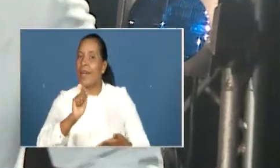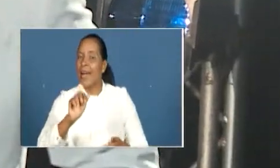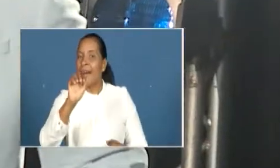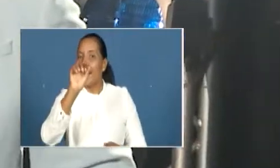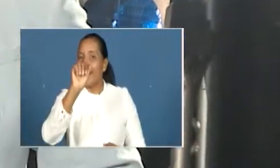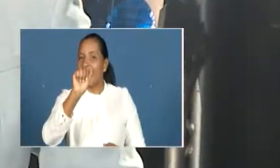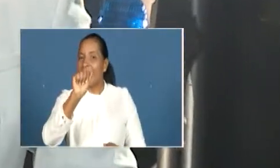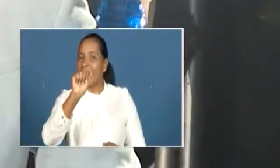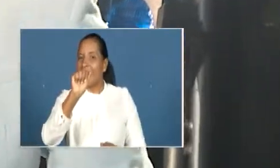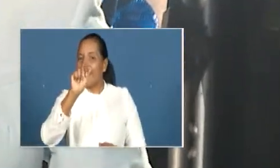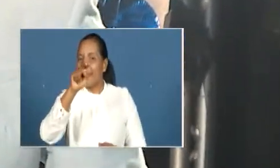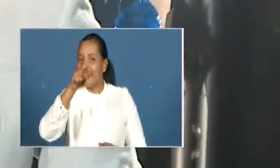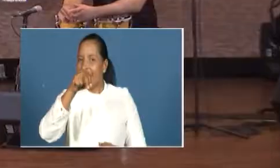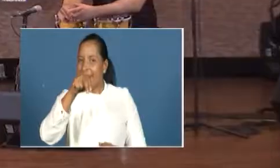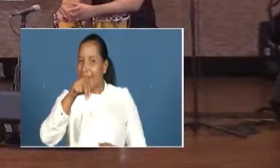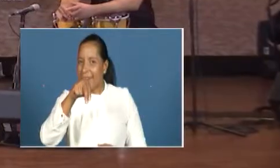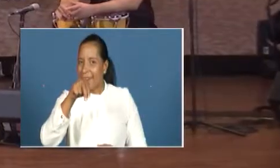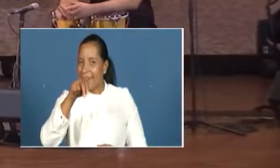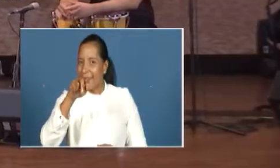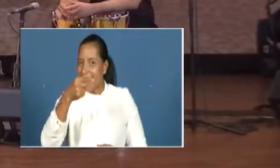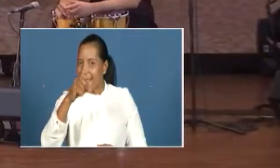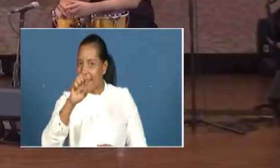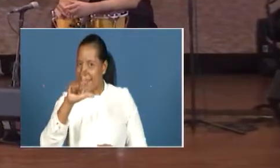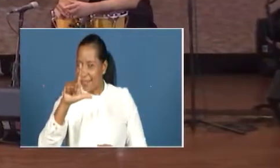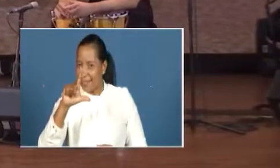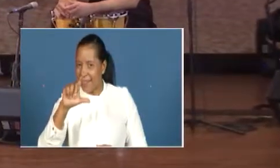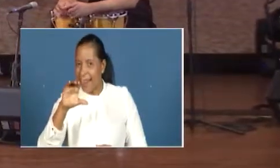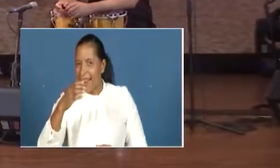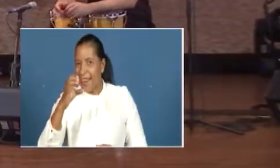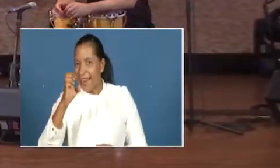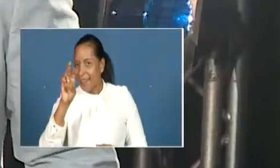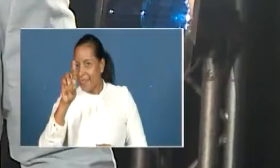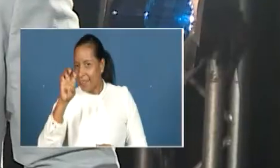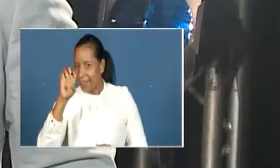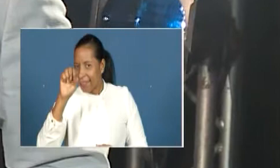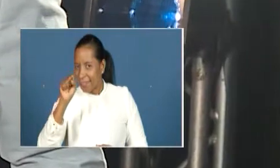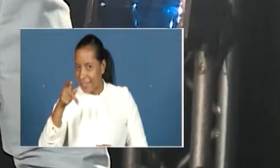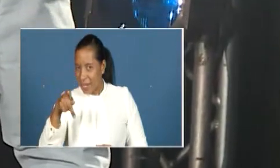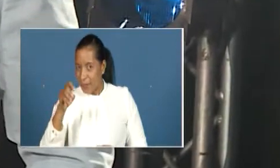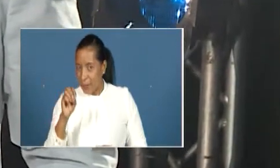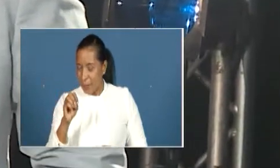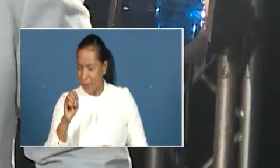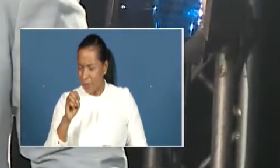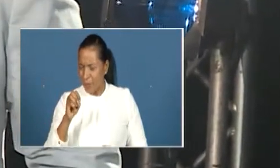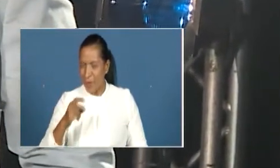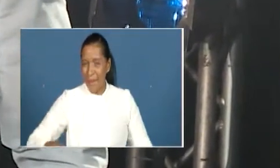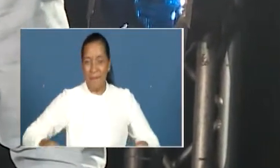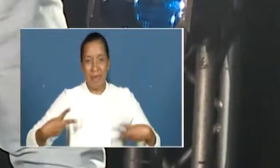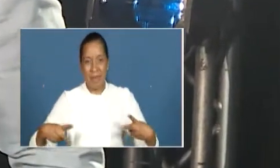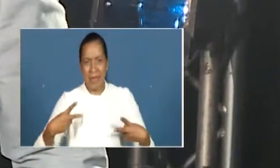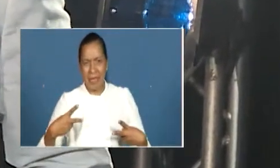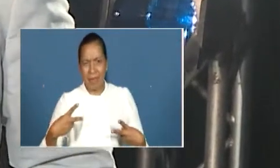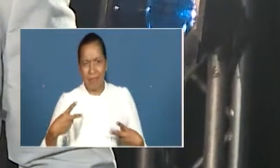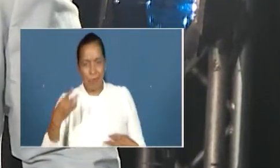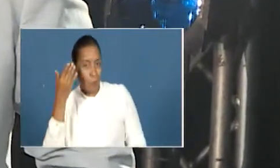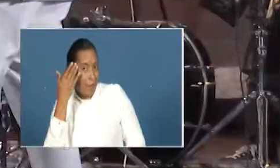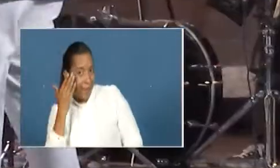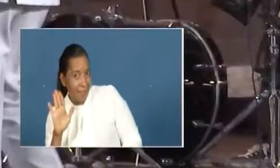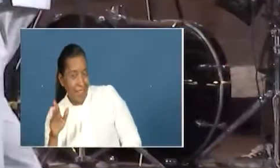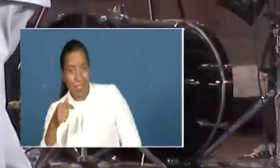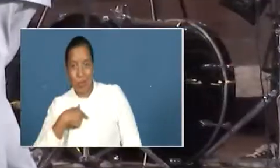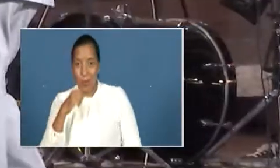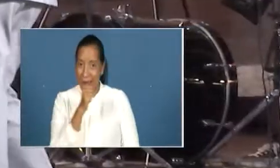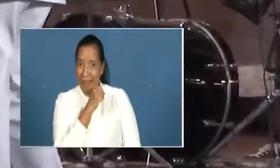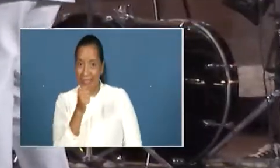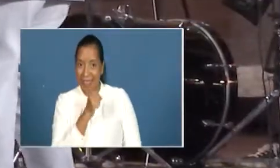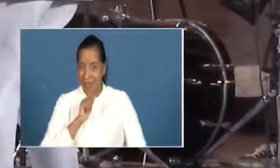que es la Barceló. Viene de sangre la cuestión. Pero fíjate que en mi vida pensé que iba a cantar salsa. ¿No? Yo